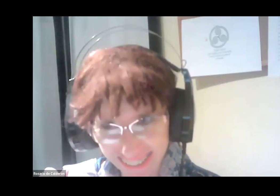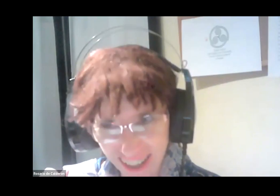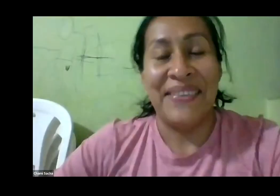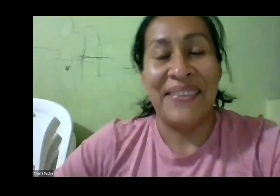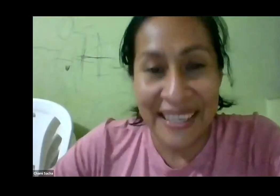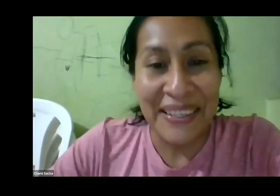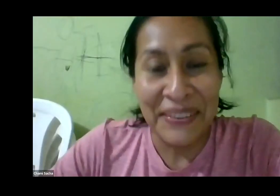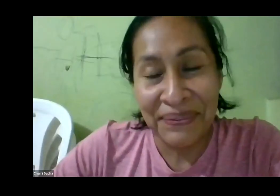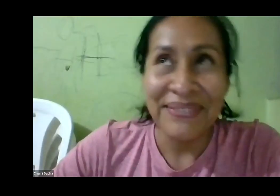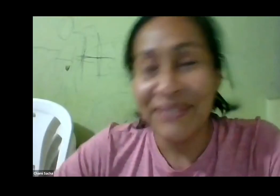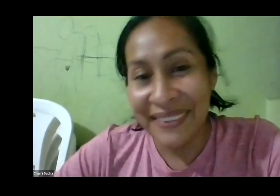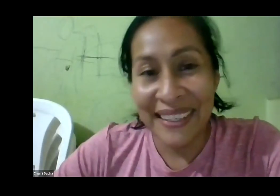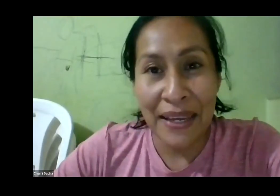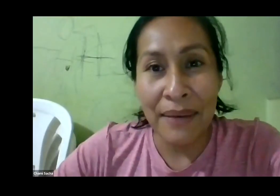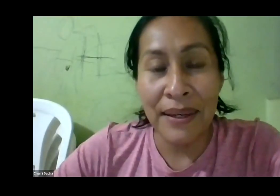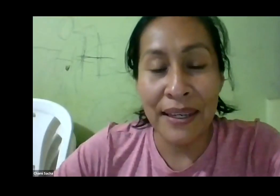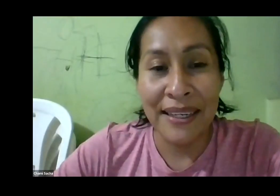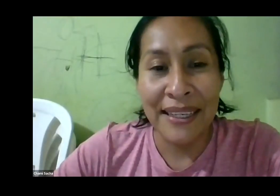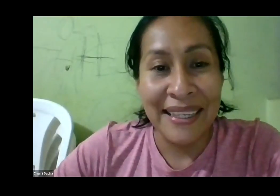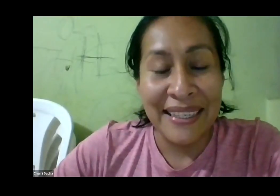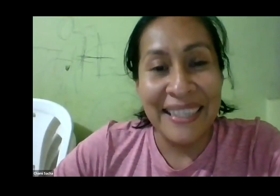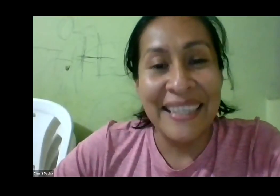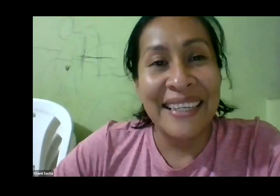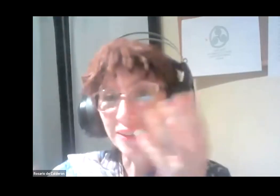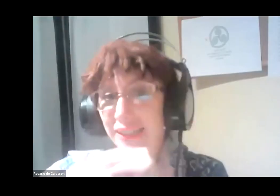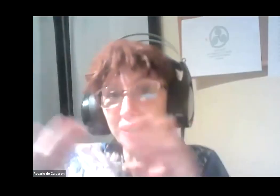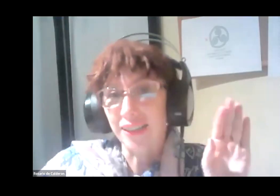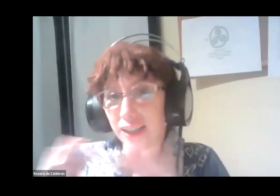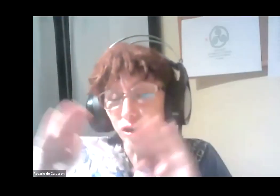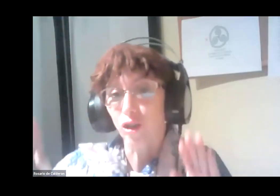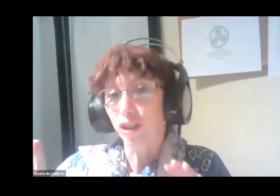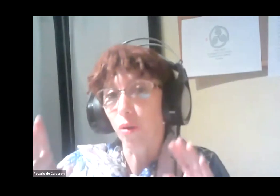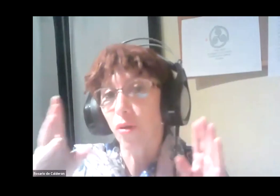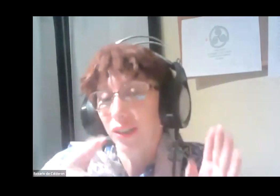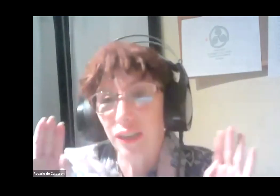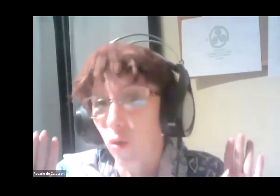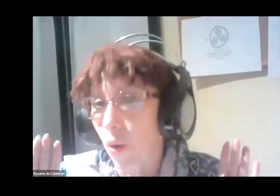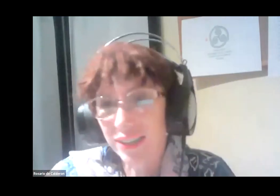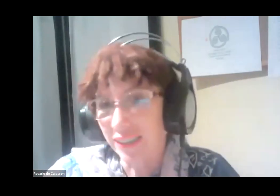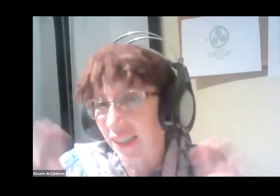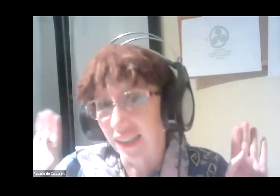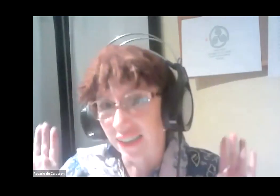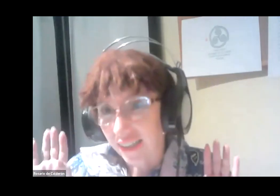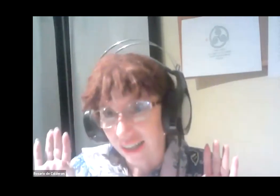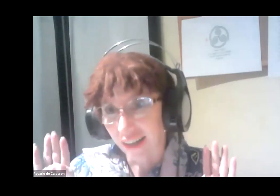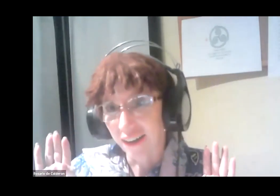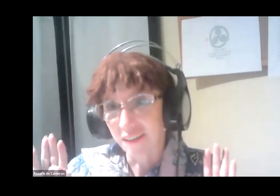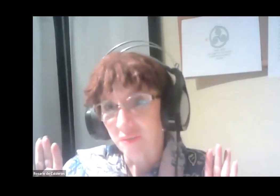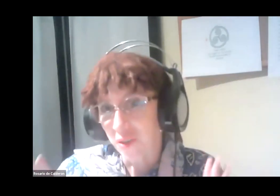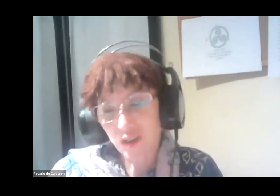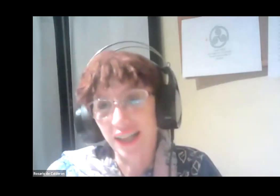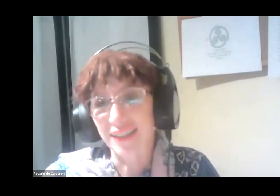xcel estamos ver hasta ahora tú te vas a hacer entender yo no sé cómo y juan te tiene que entender